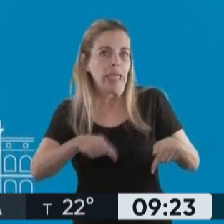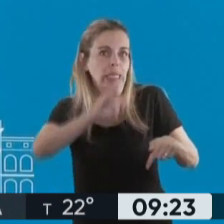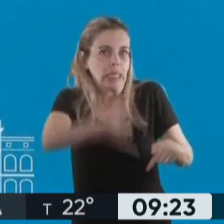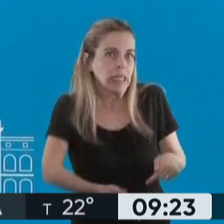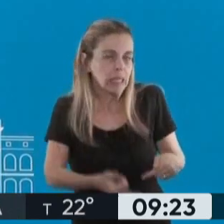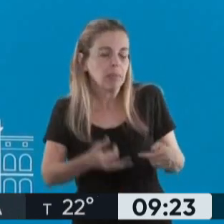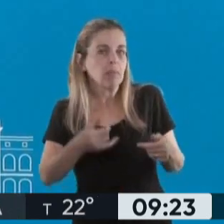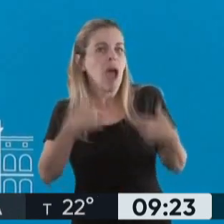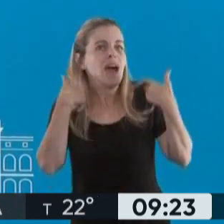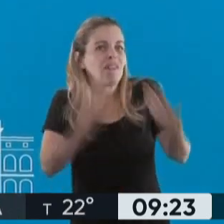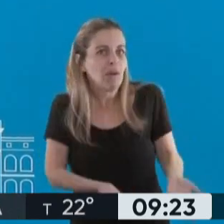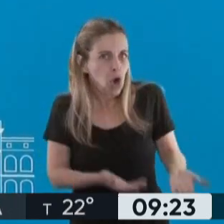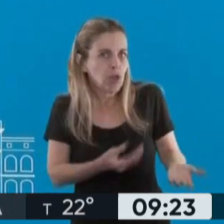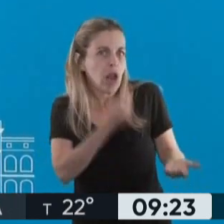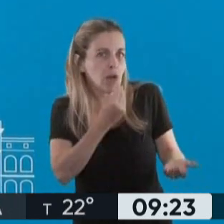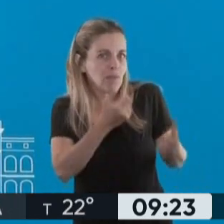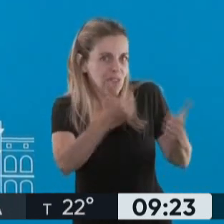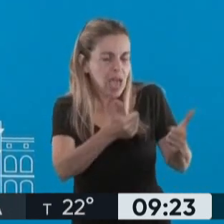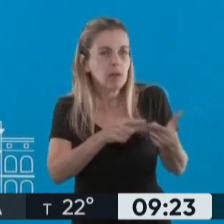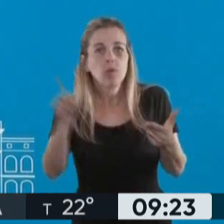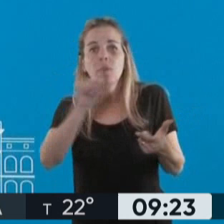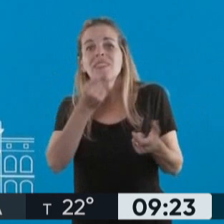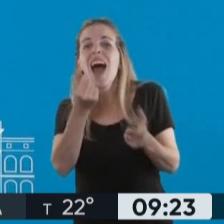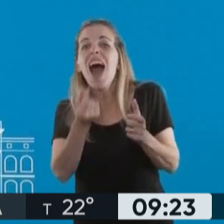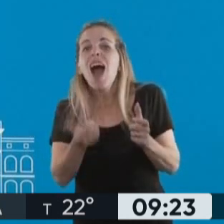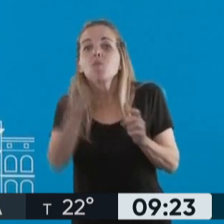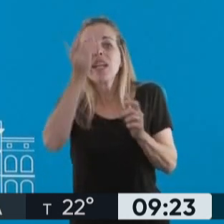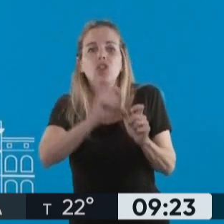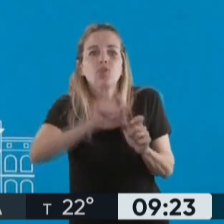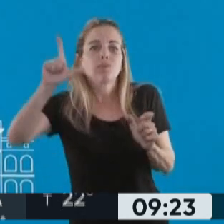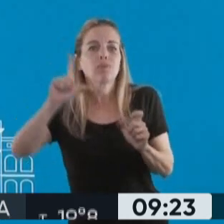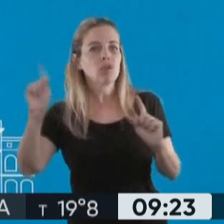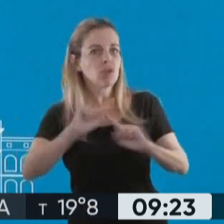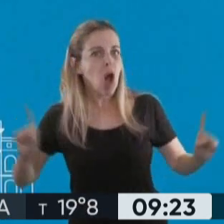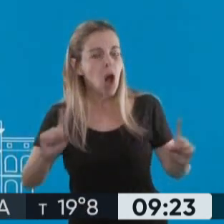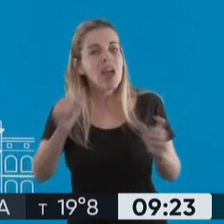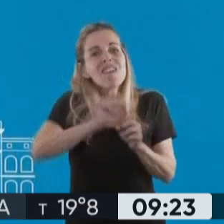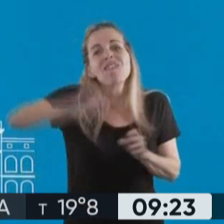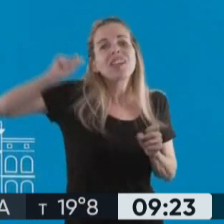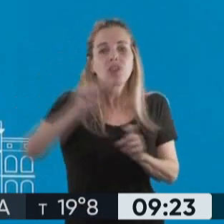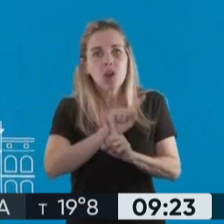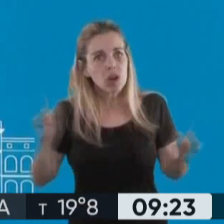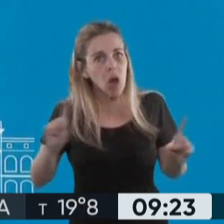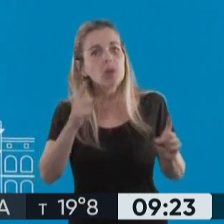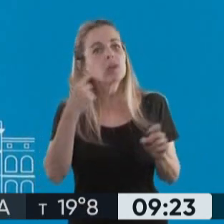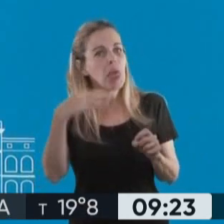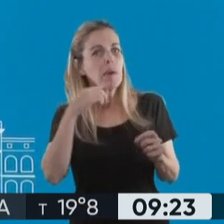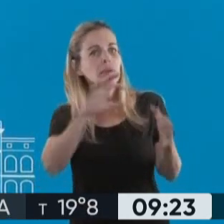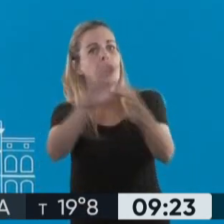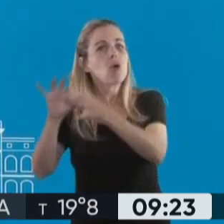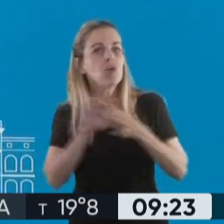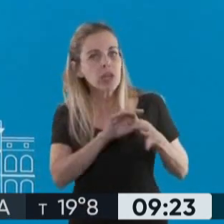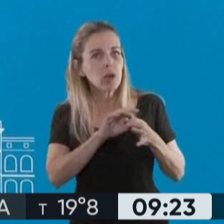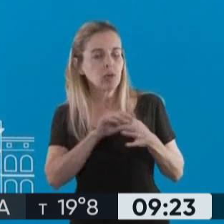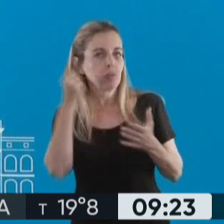los argentinos, contra el aumento de los precios, contra la inflación, y en ese sentido tenemos que estar todos unidos y llevando adelante